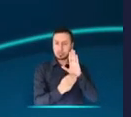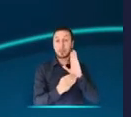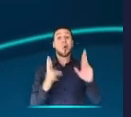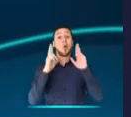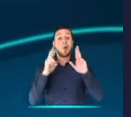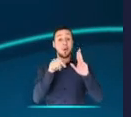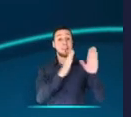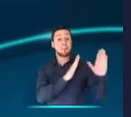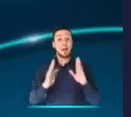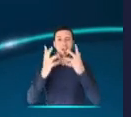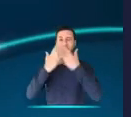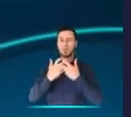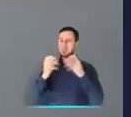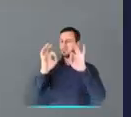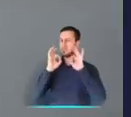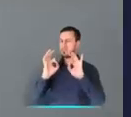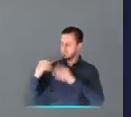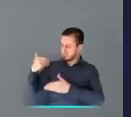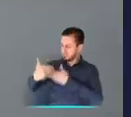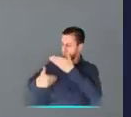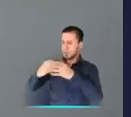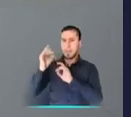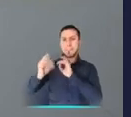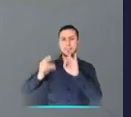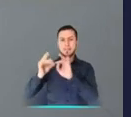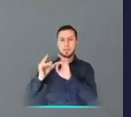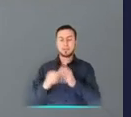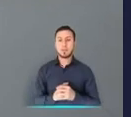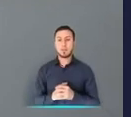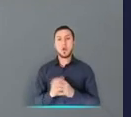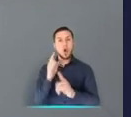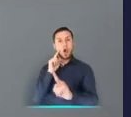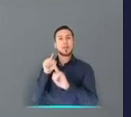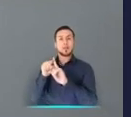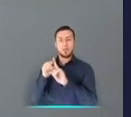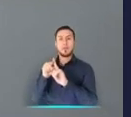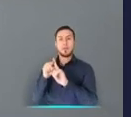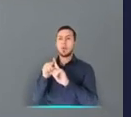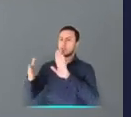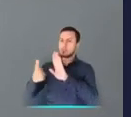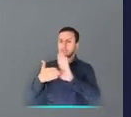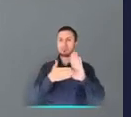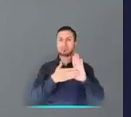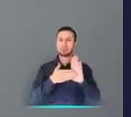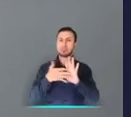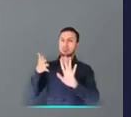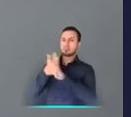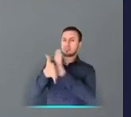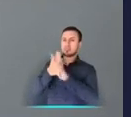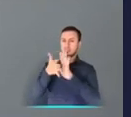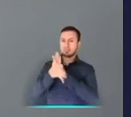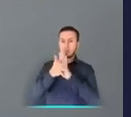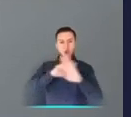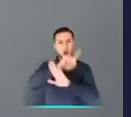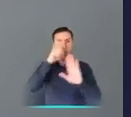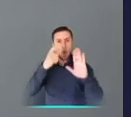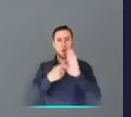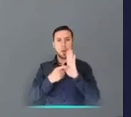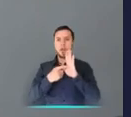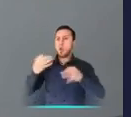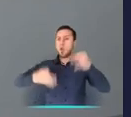del formulario E14. Esperamos que este plan funcione a la mejor perfección para